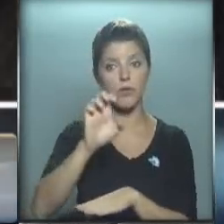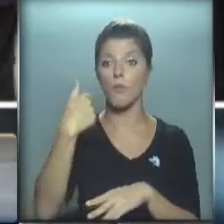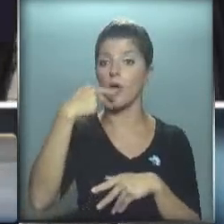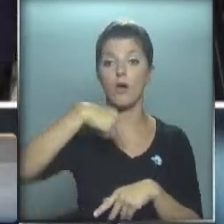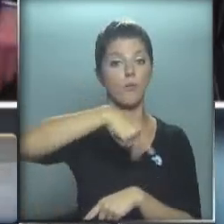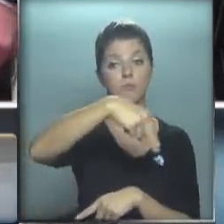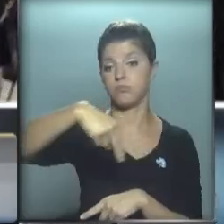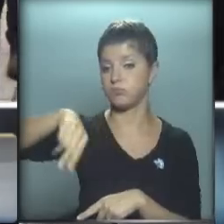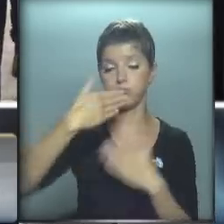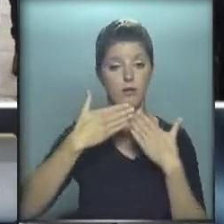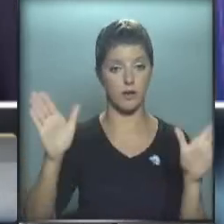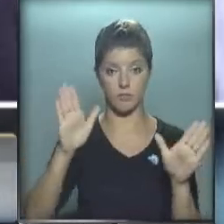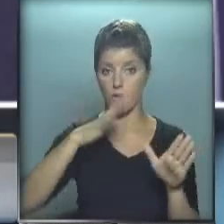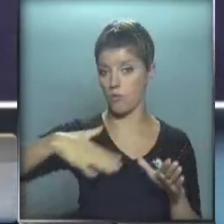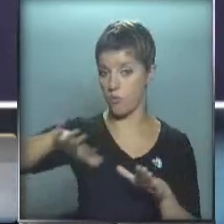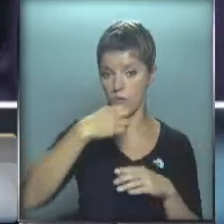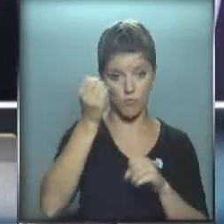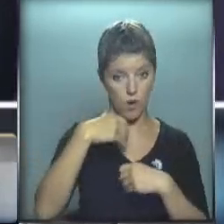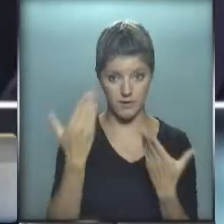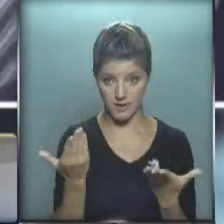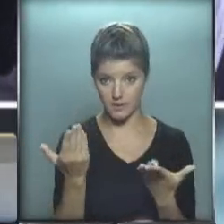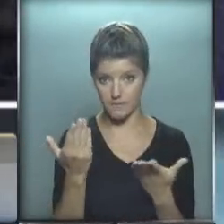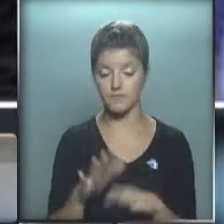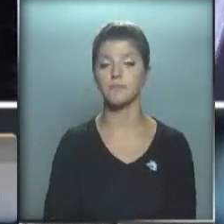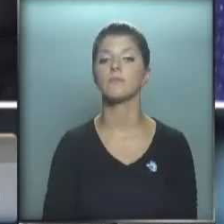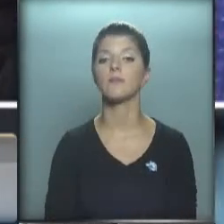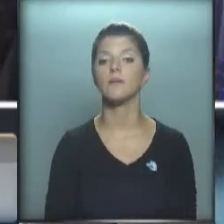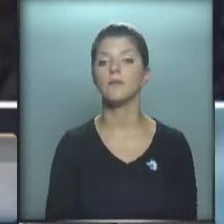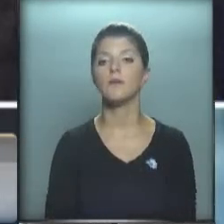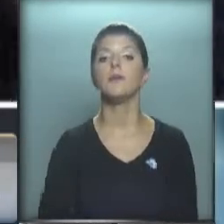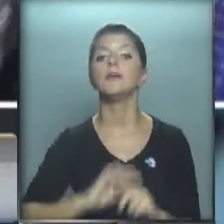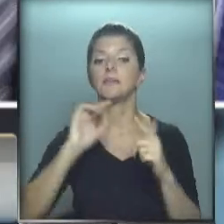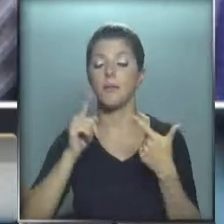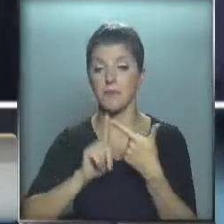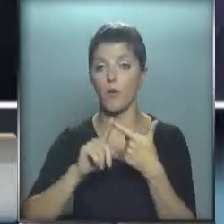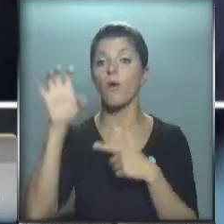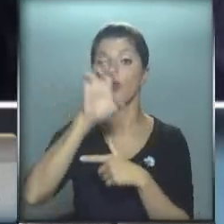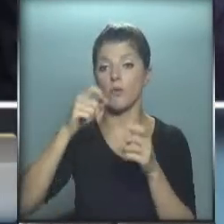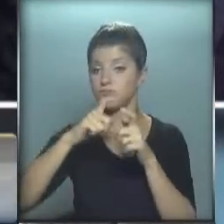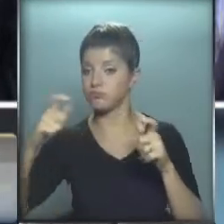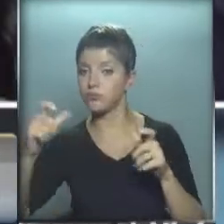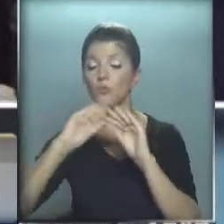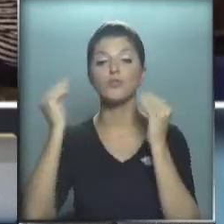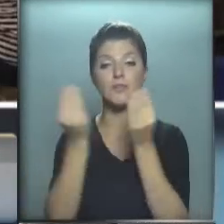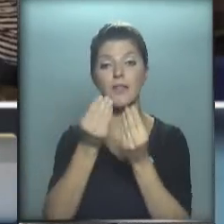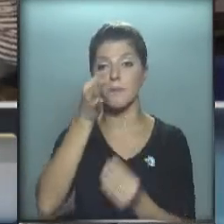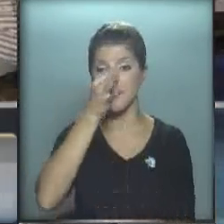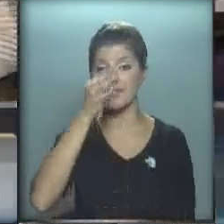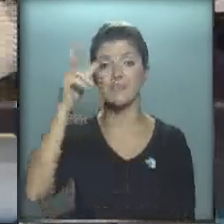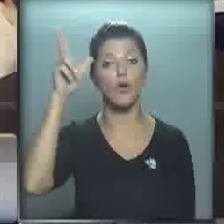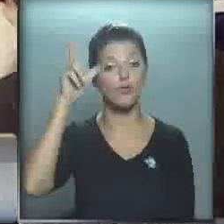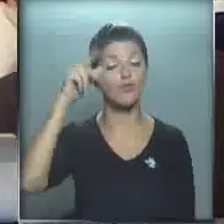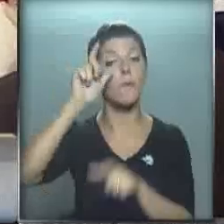libremente eh En el interior eh Y con el la ampliación de la Unión Europea a 28 países eh muchos